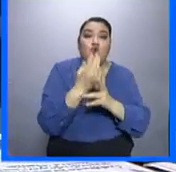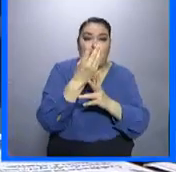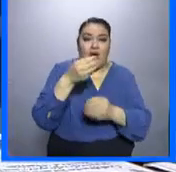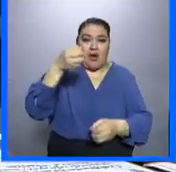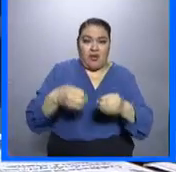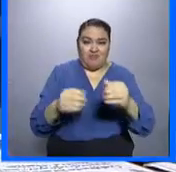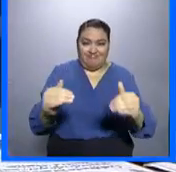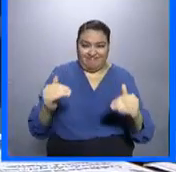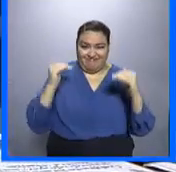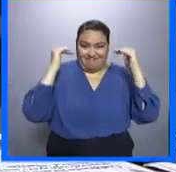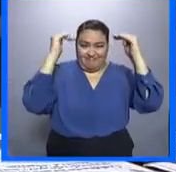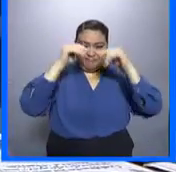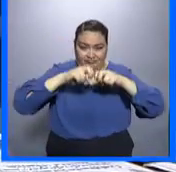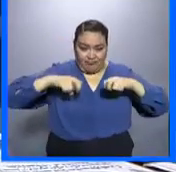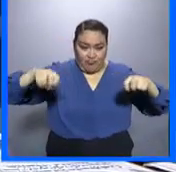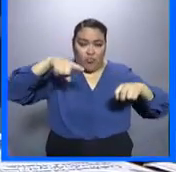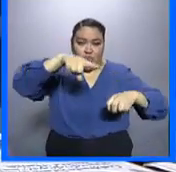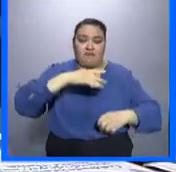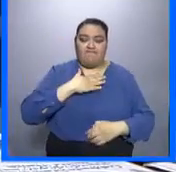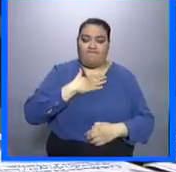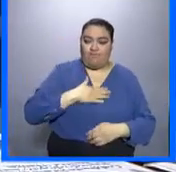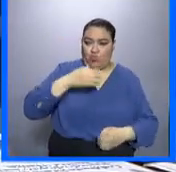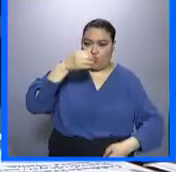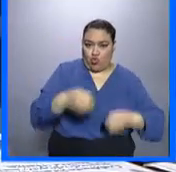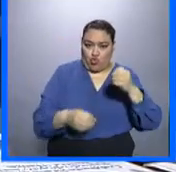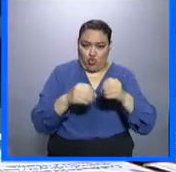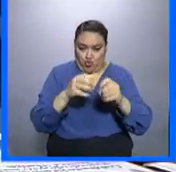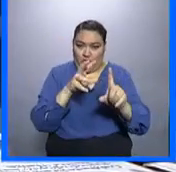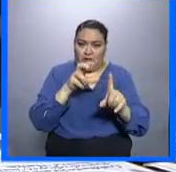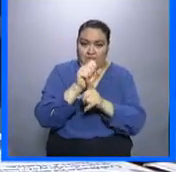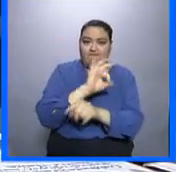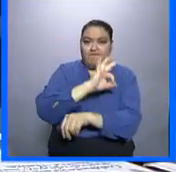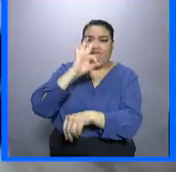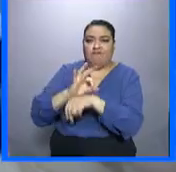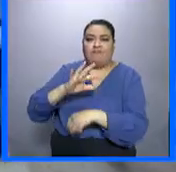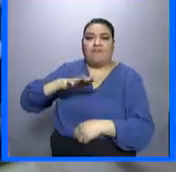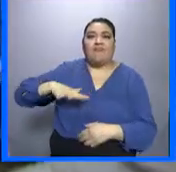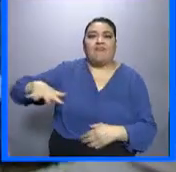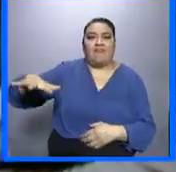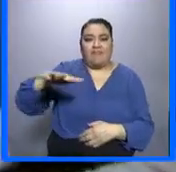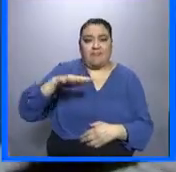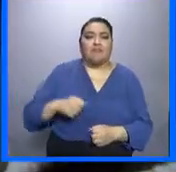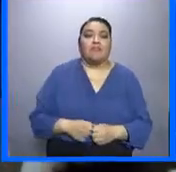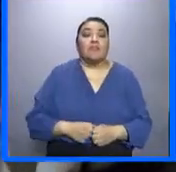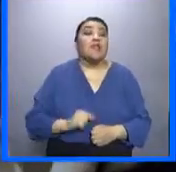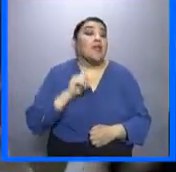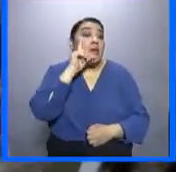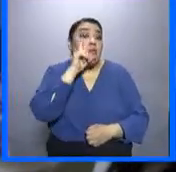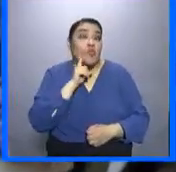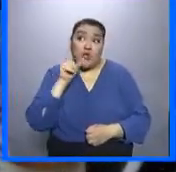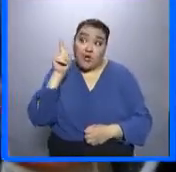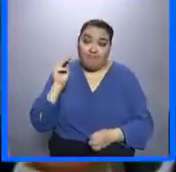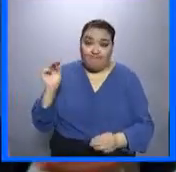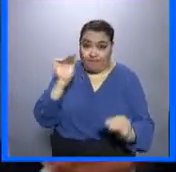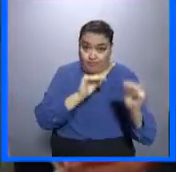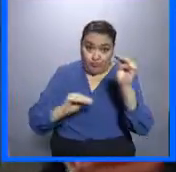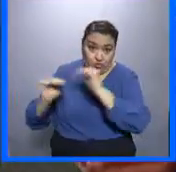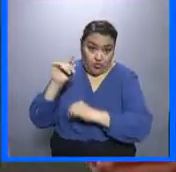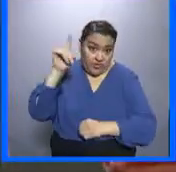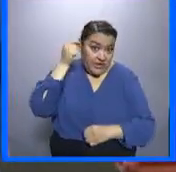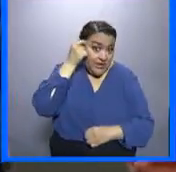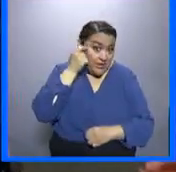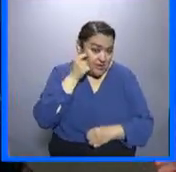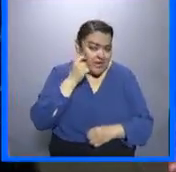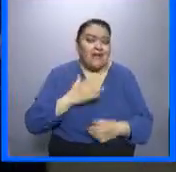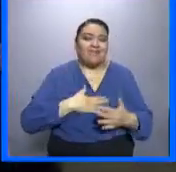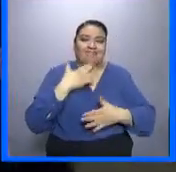máximo tribunal garantice la justicia a sus comunidades. Mujeres de la región de la montaña de Guerrero